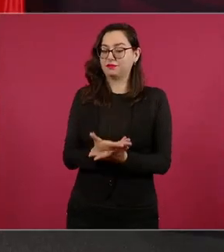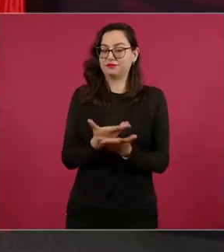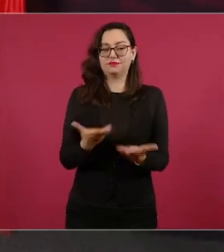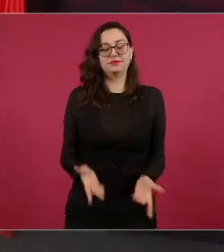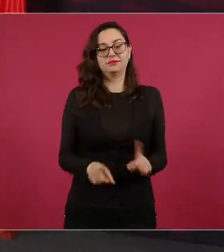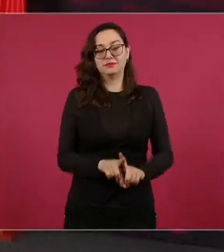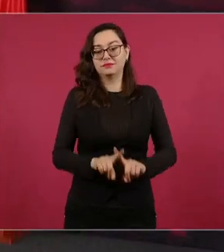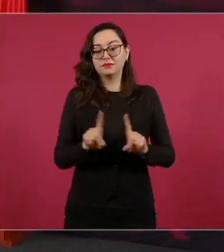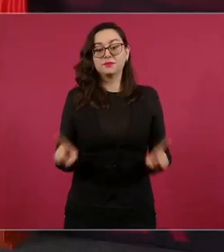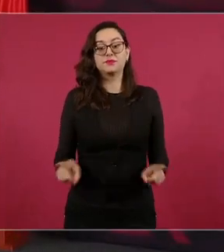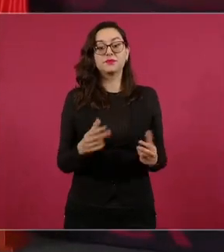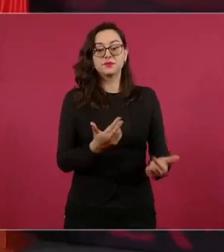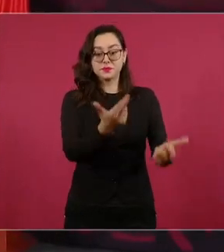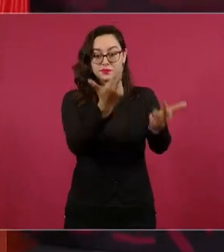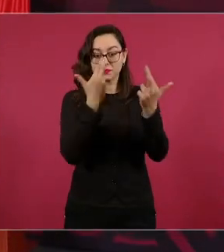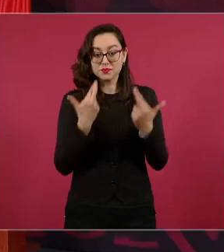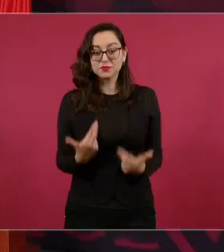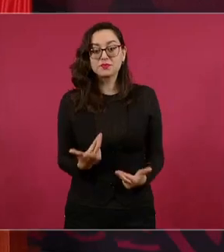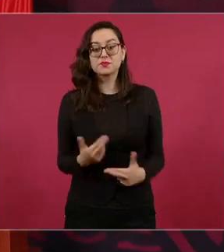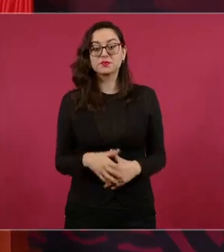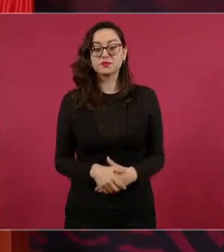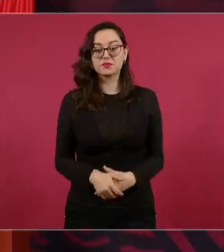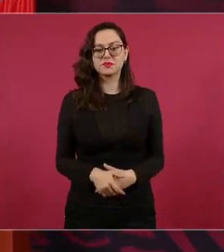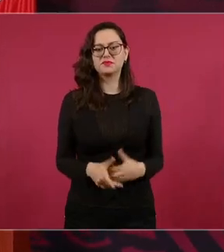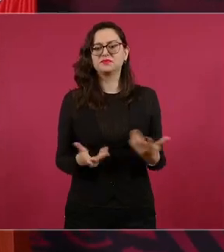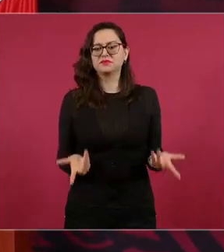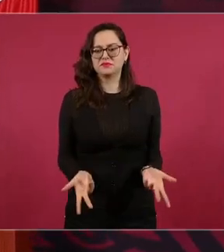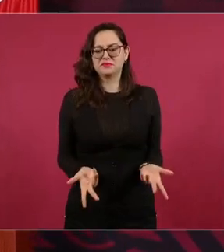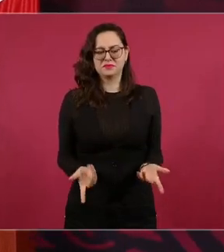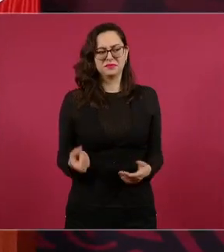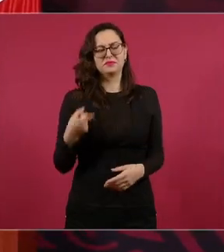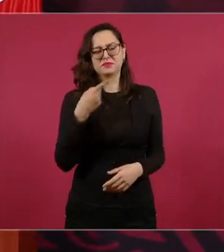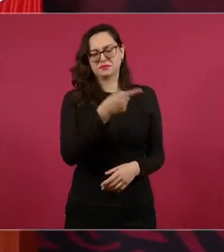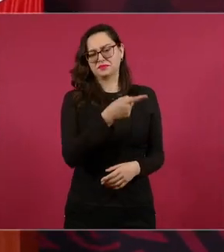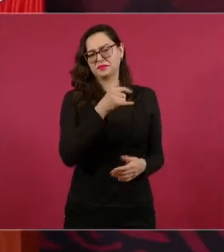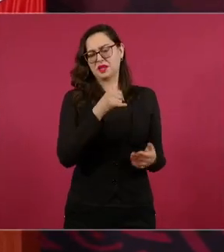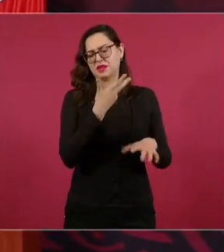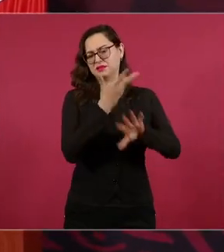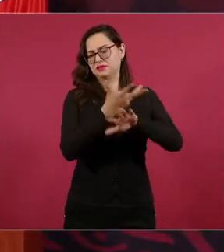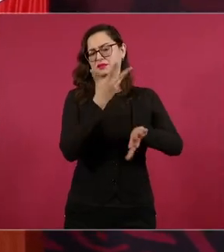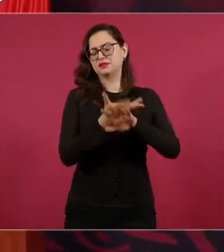vino vino el New York Times este periodista famosísimo